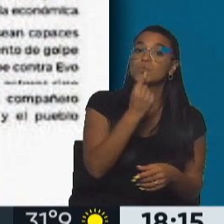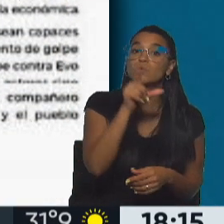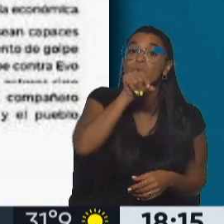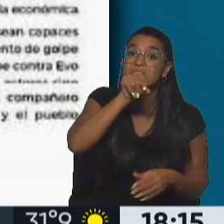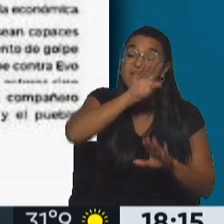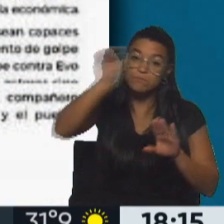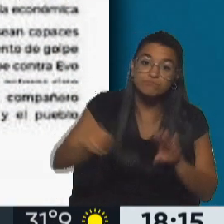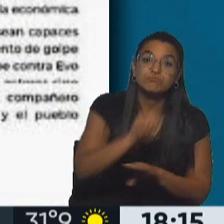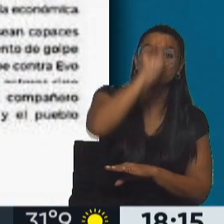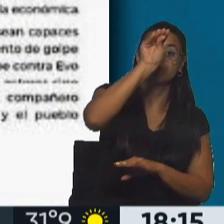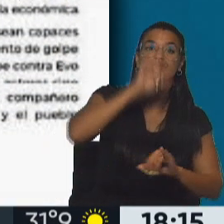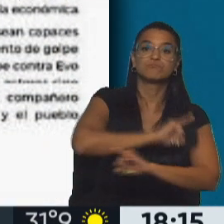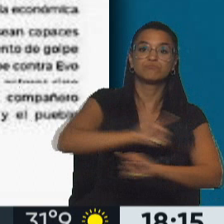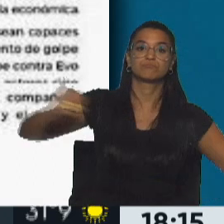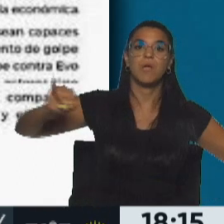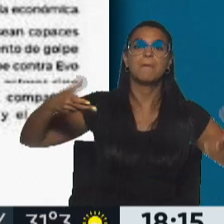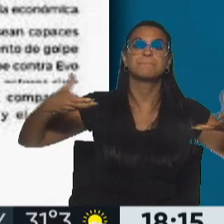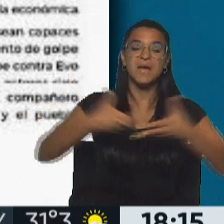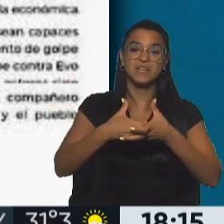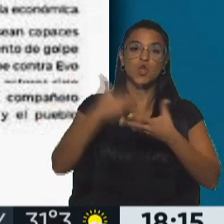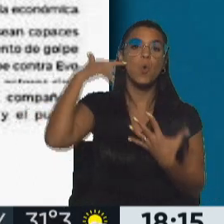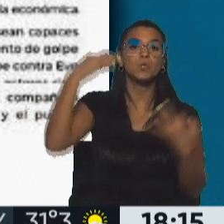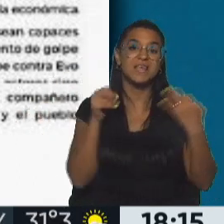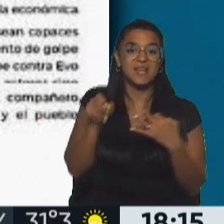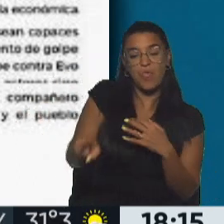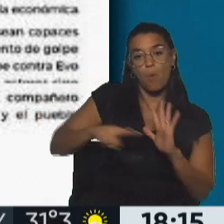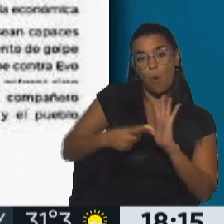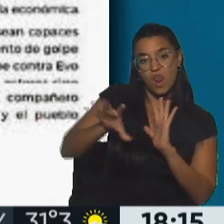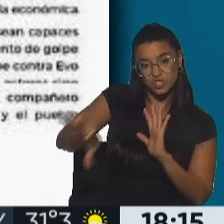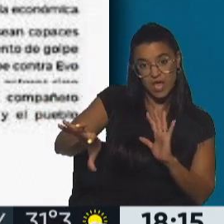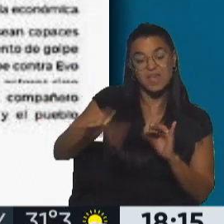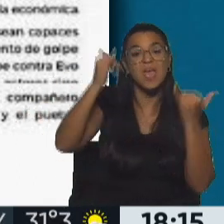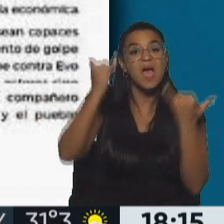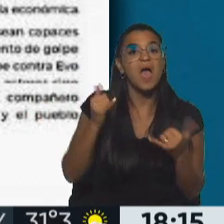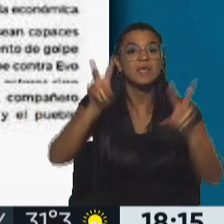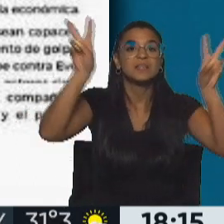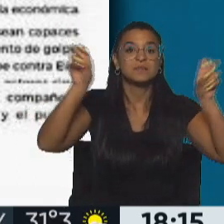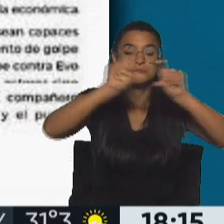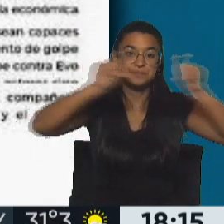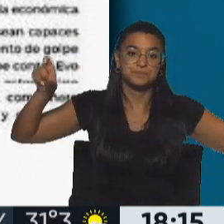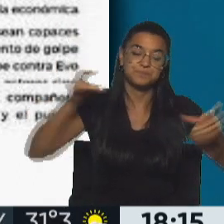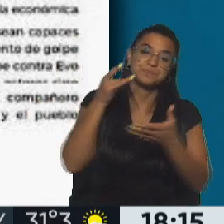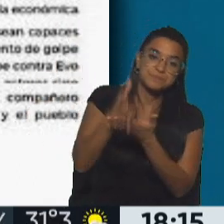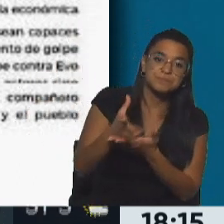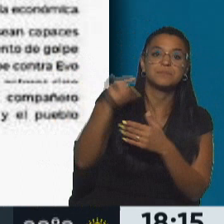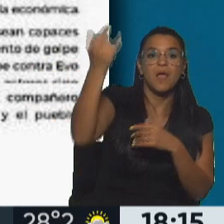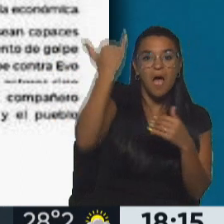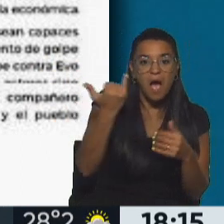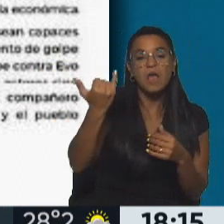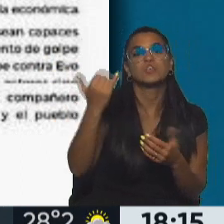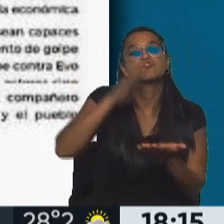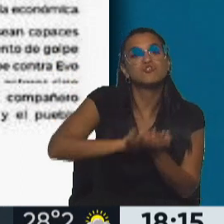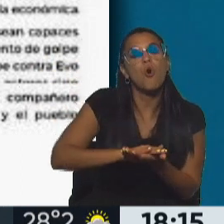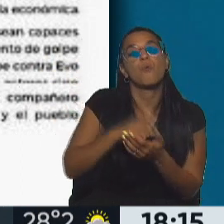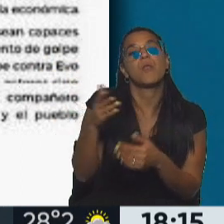un comunicado del partido justicialista de la provincia de Buenos Aires donde está titulado el repudio Imperio sin memoria sobre